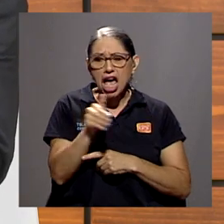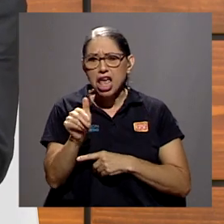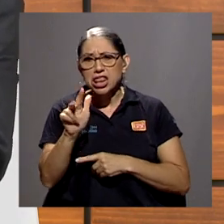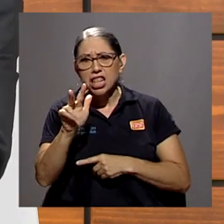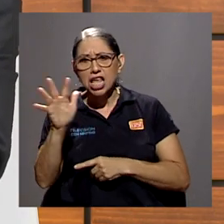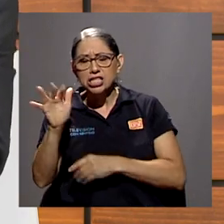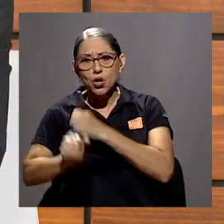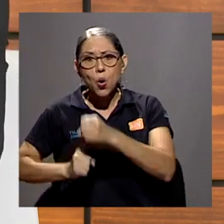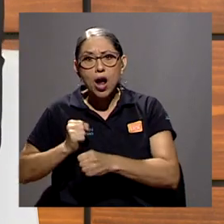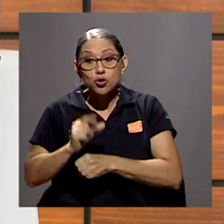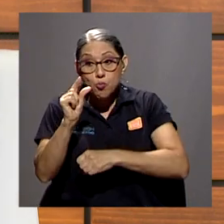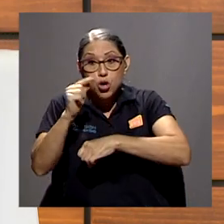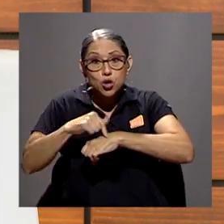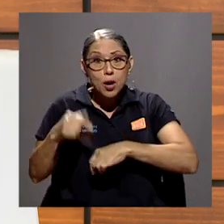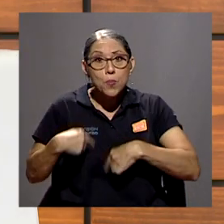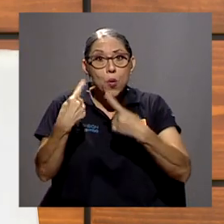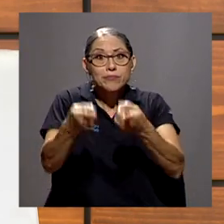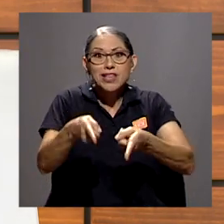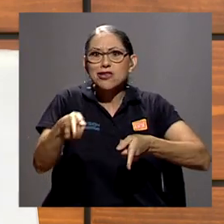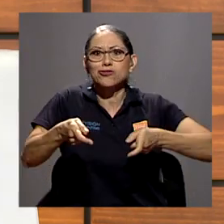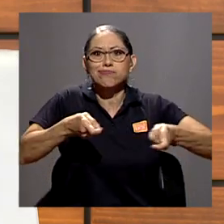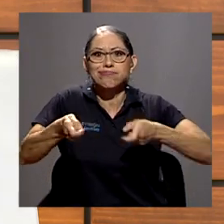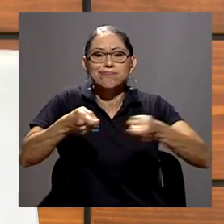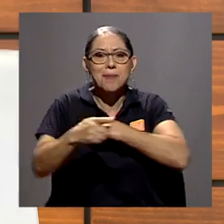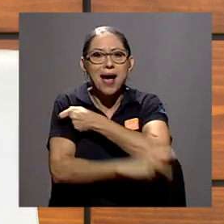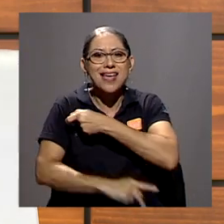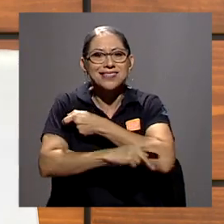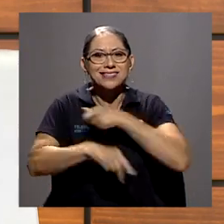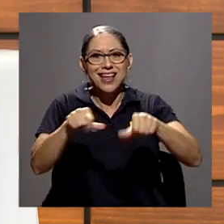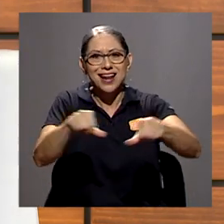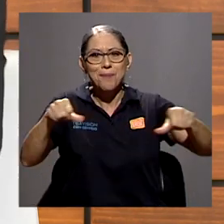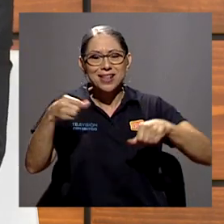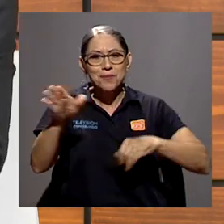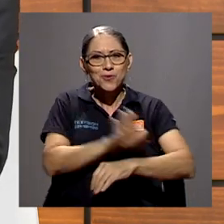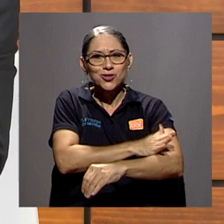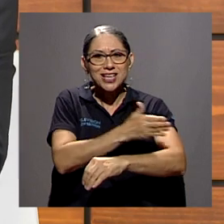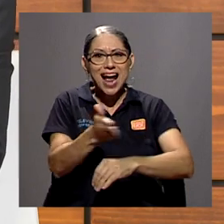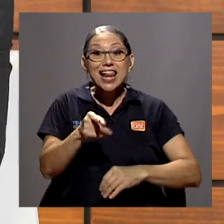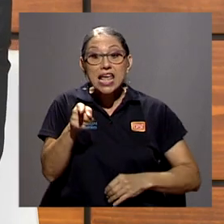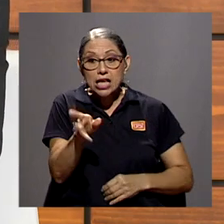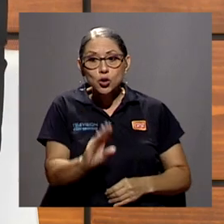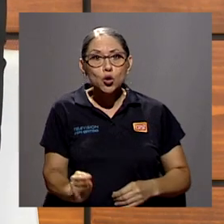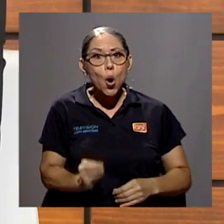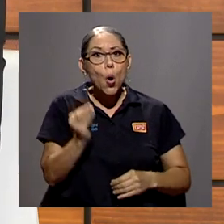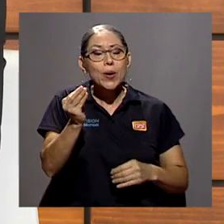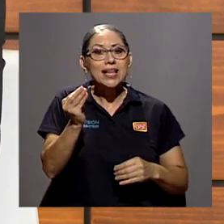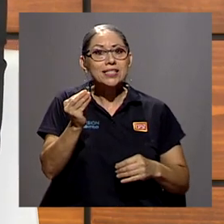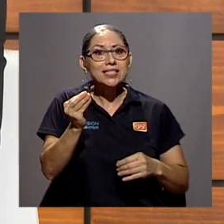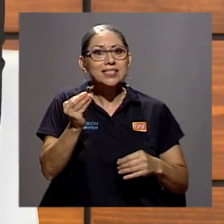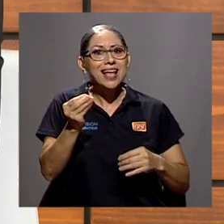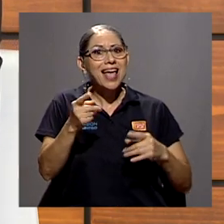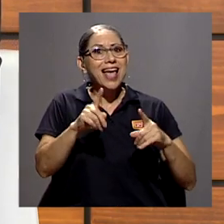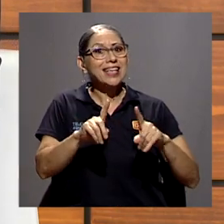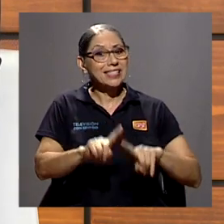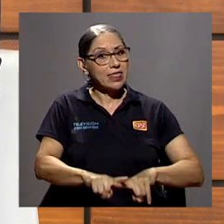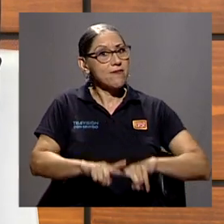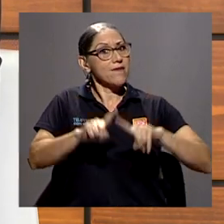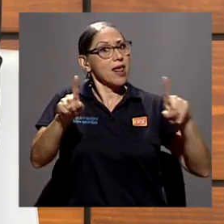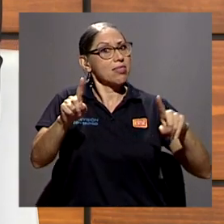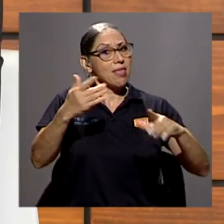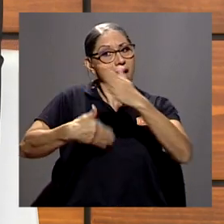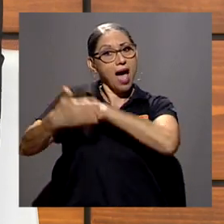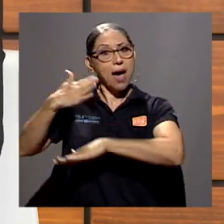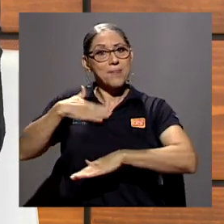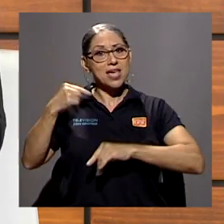más lo van a hacer los que van a tener del país en la parte musical y estos jóvenes van con un chip diferente al de mi generación por